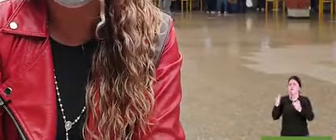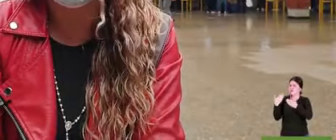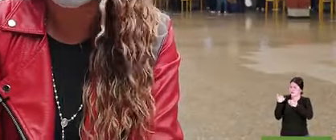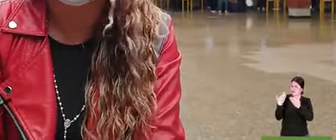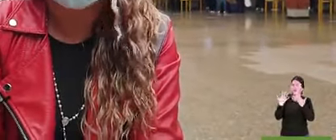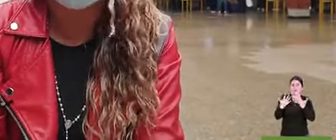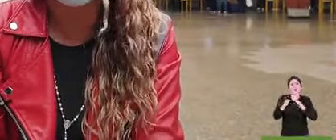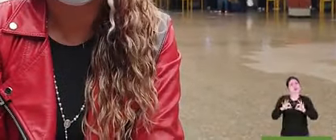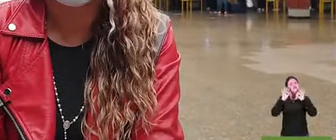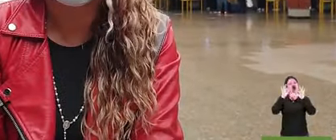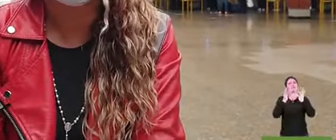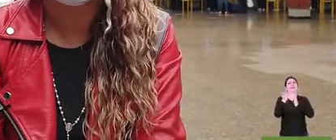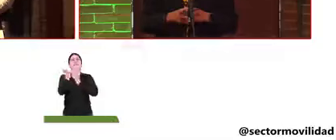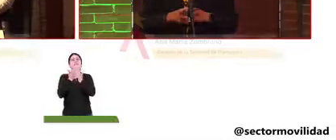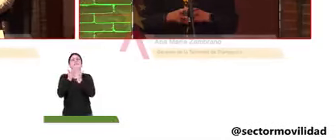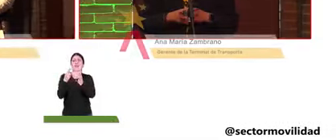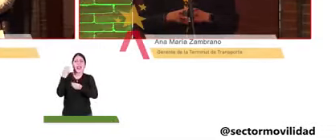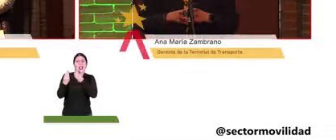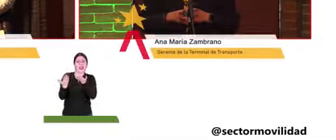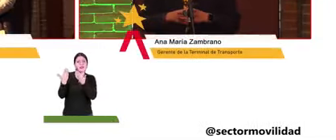servicio a los ciudadanos?